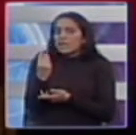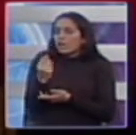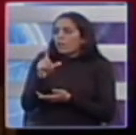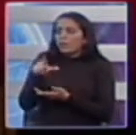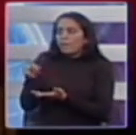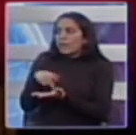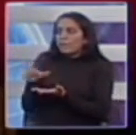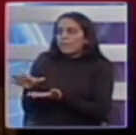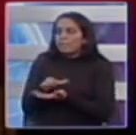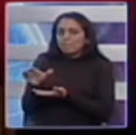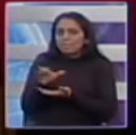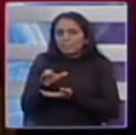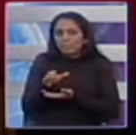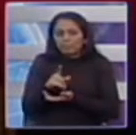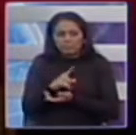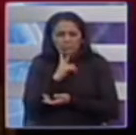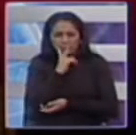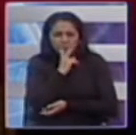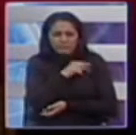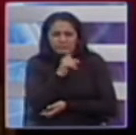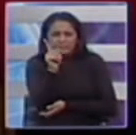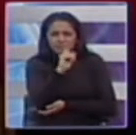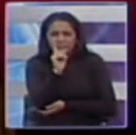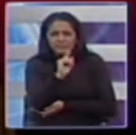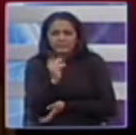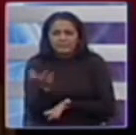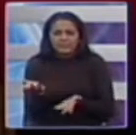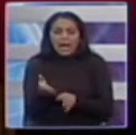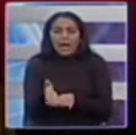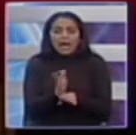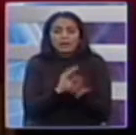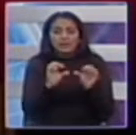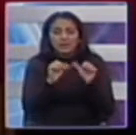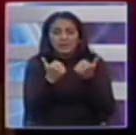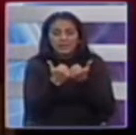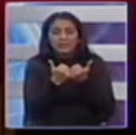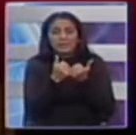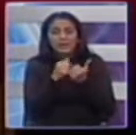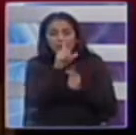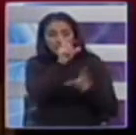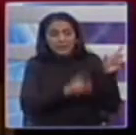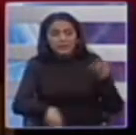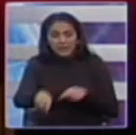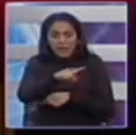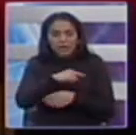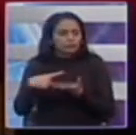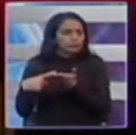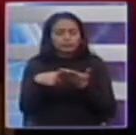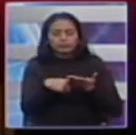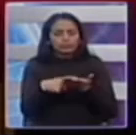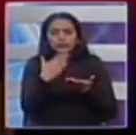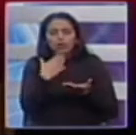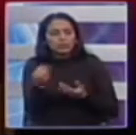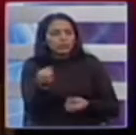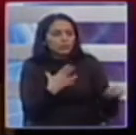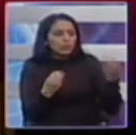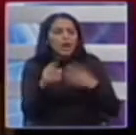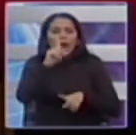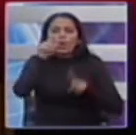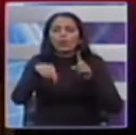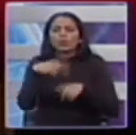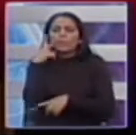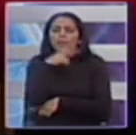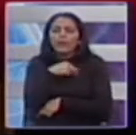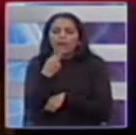Yo creo que en el debate dentro de la Asamblea se fue muy claro aquellos argumentos demagógicos